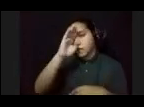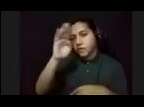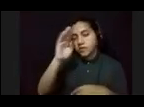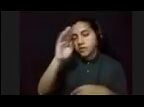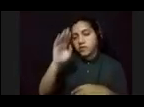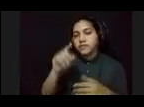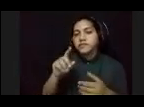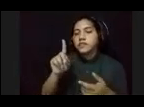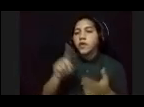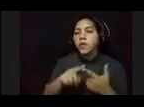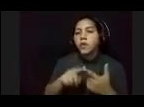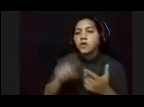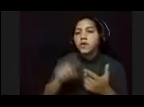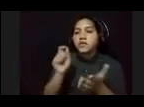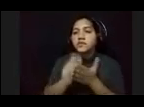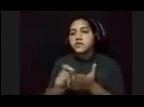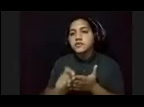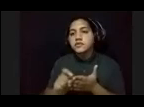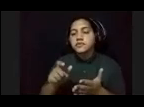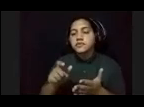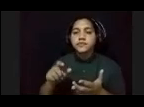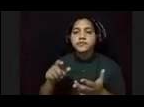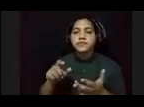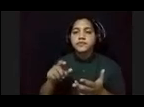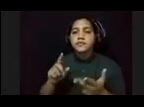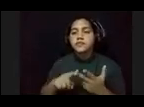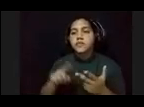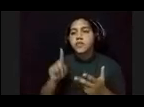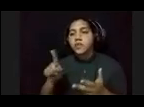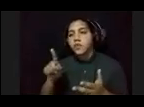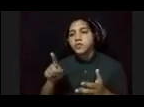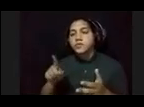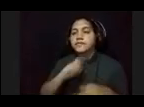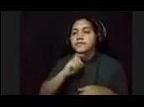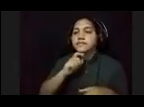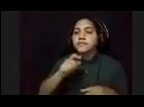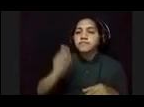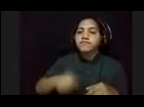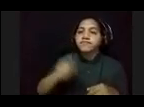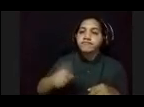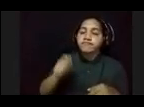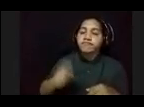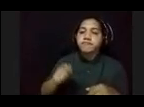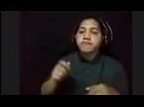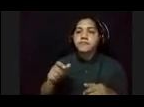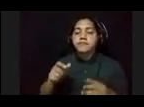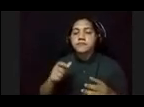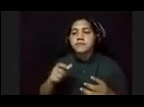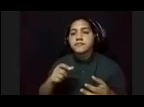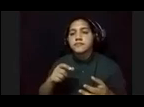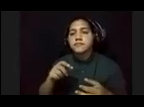en casa comercial, 1 herrero en la fundición Abarca,